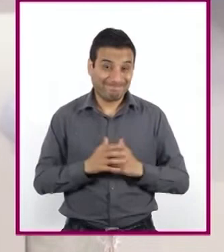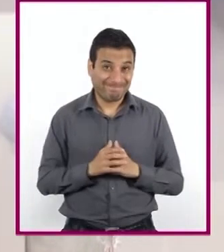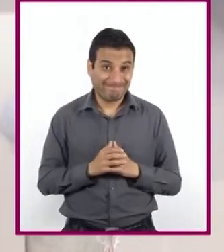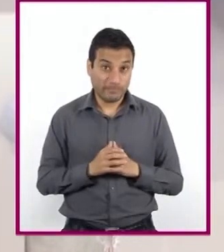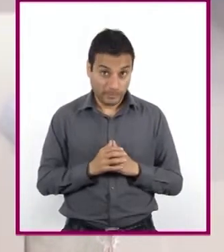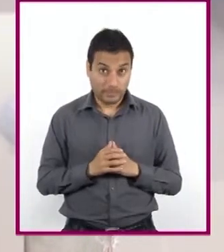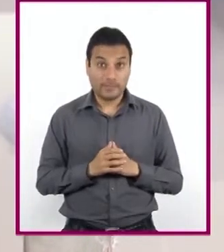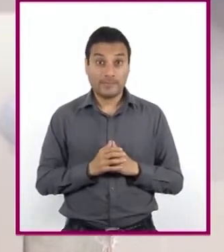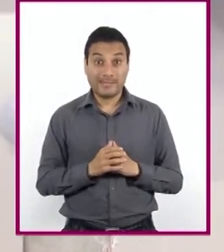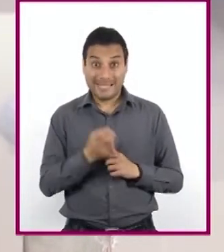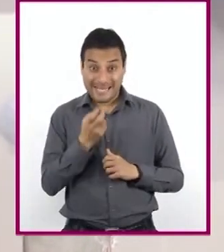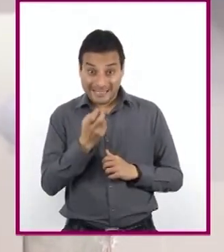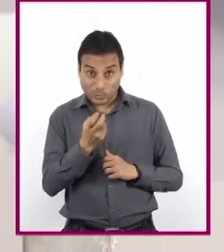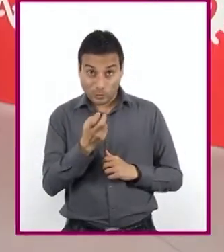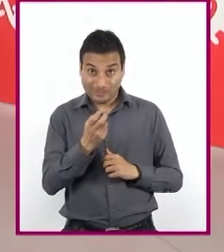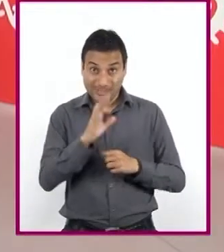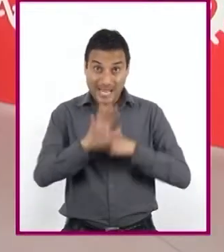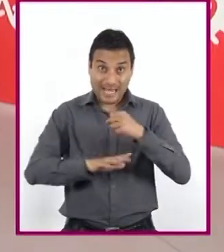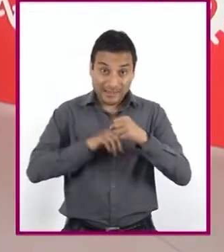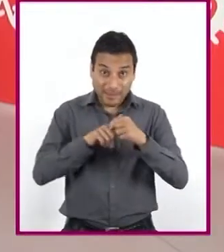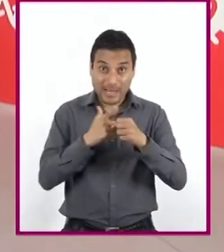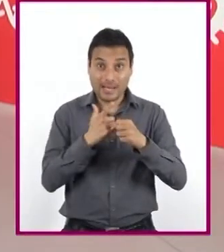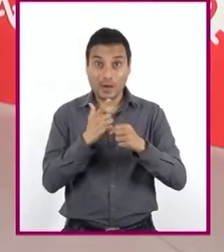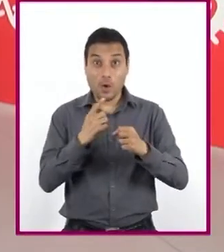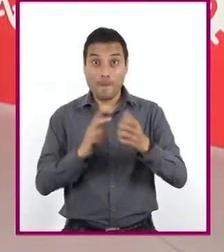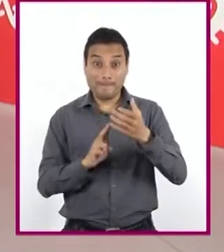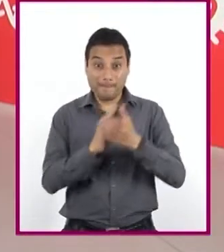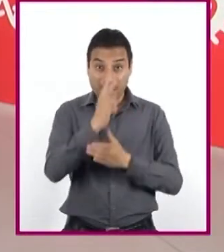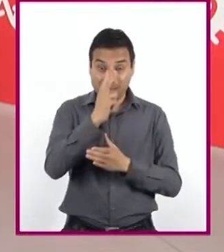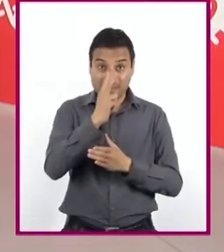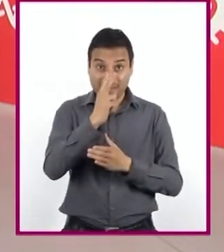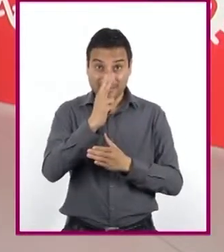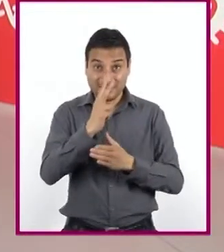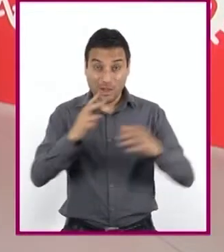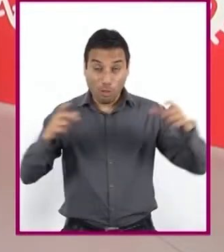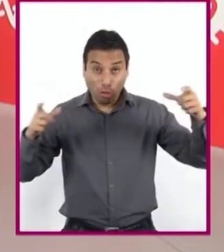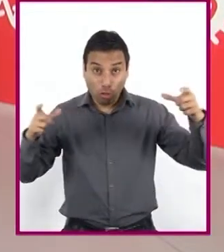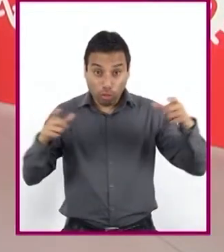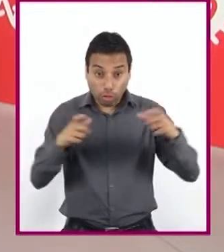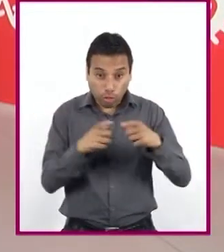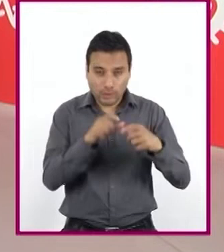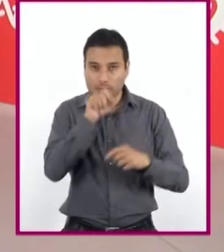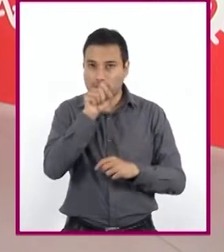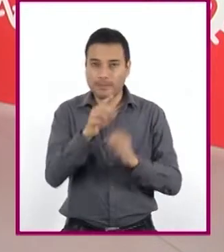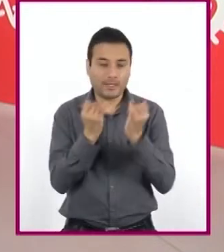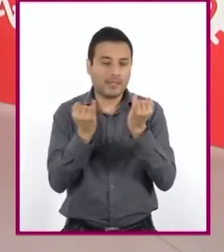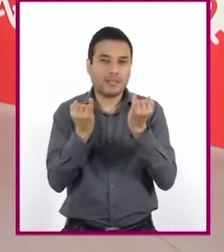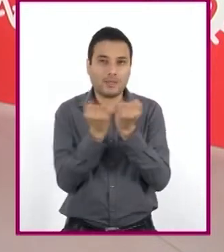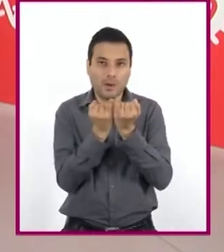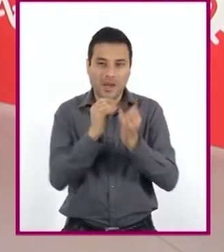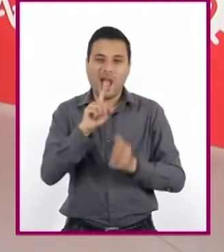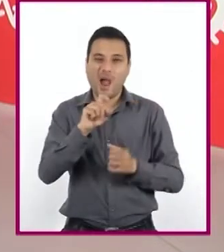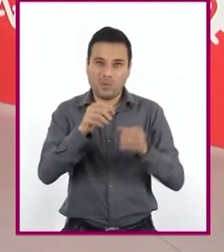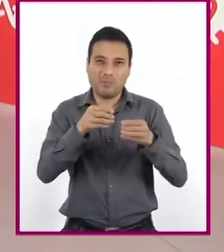también afecta a este ciclo. Y como vimos, sobreexplotar a las